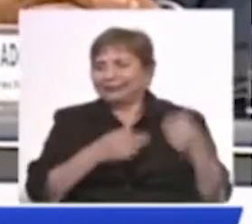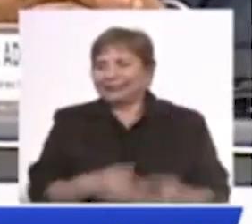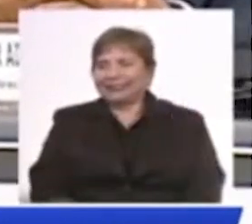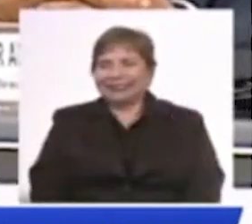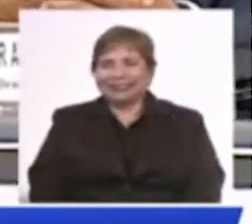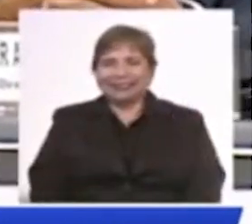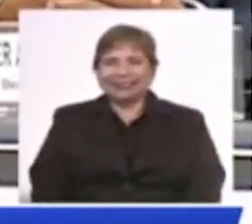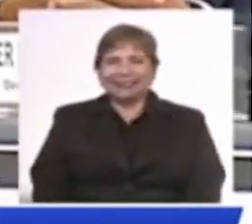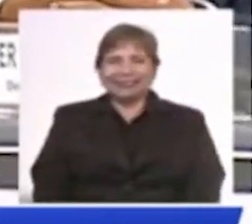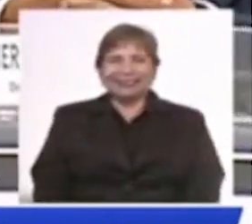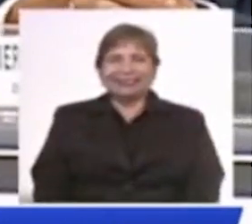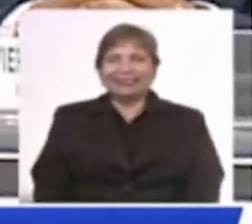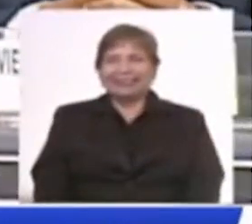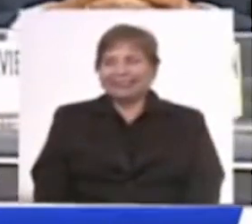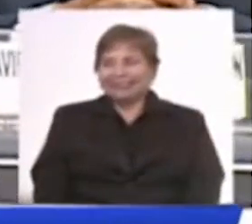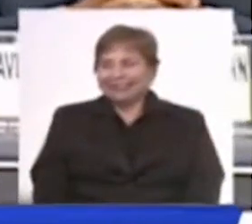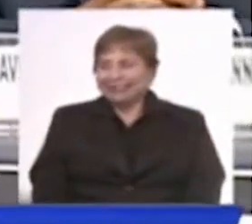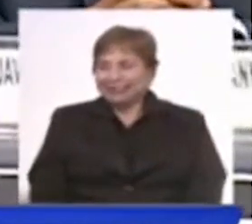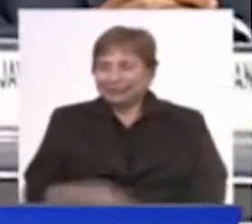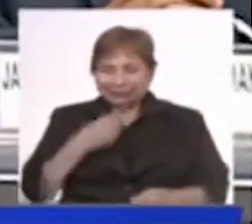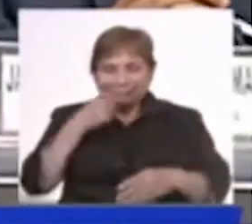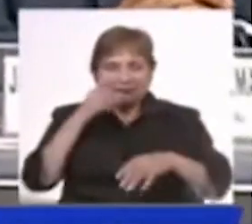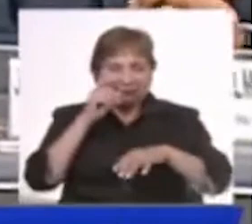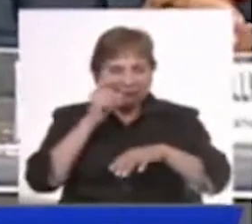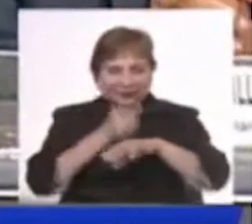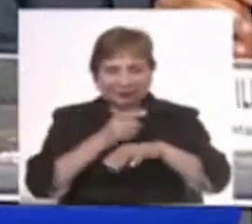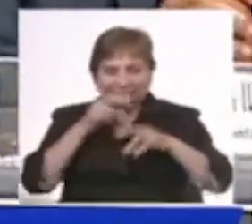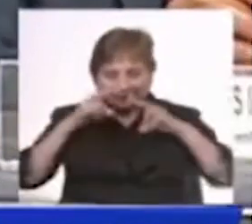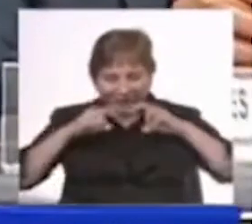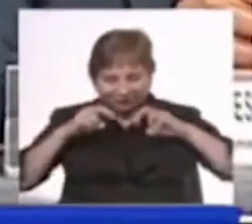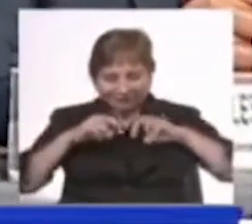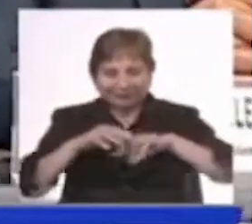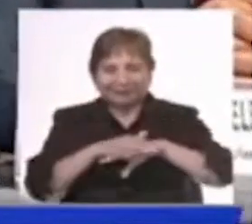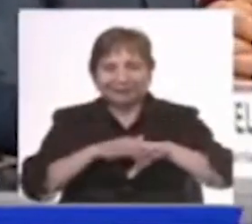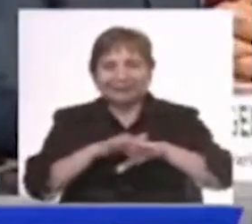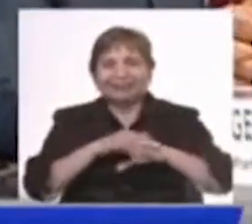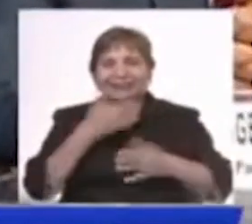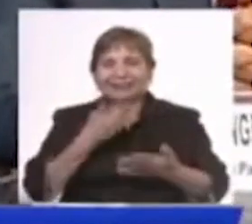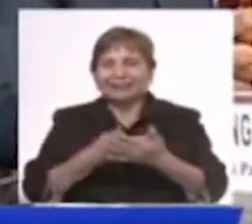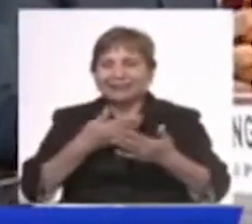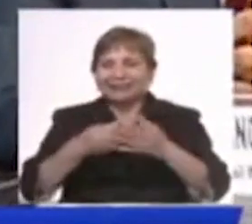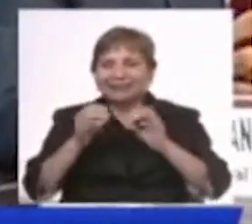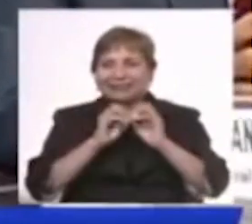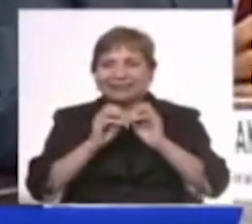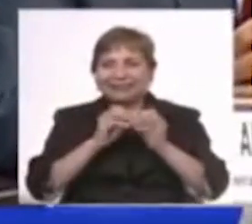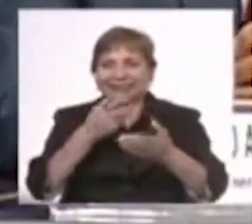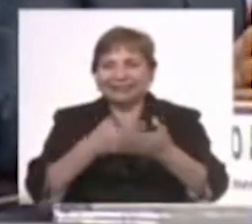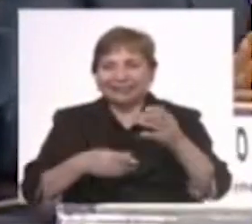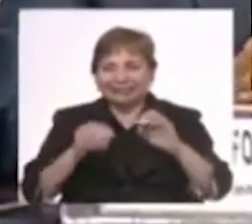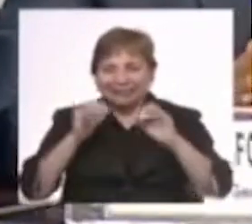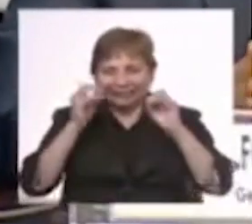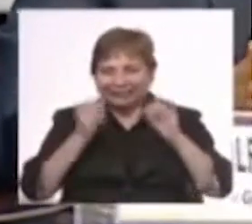responsabilidad? Las denuncias se investigan. No es cuestión de ser reactivos y establecer un